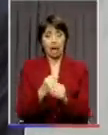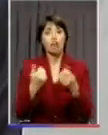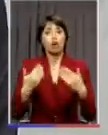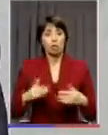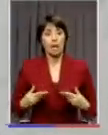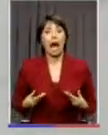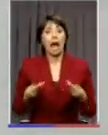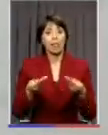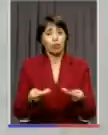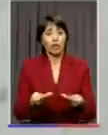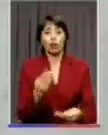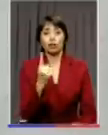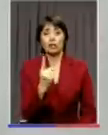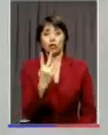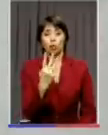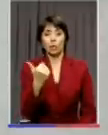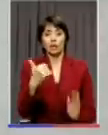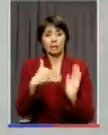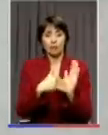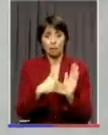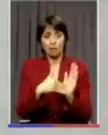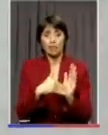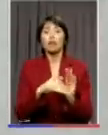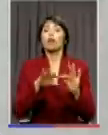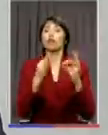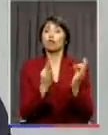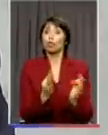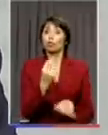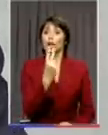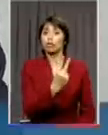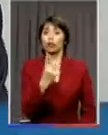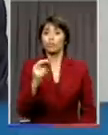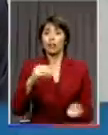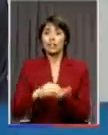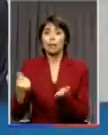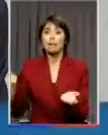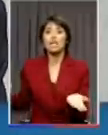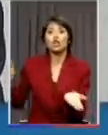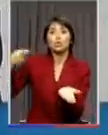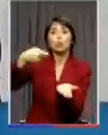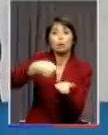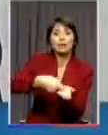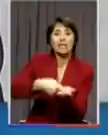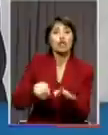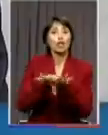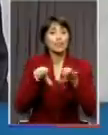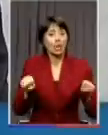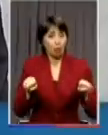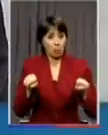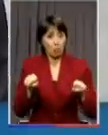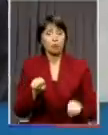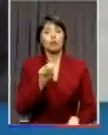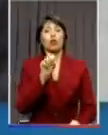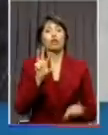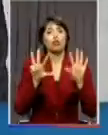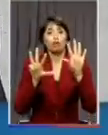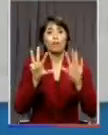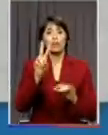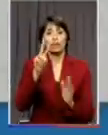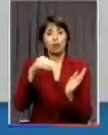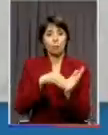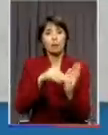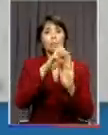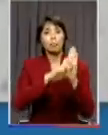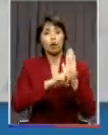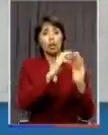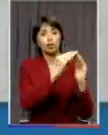entregado 146.000 de los 220.000 subsidios comprometidos. 92.000 proyectos de vivienda